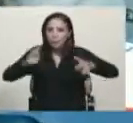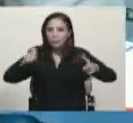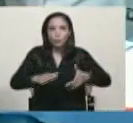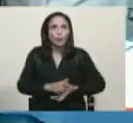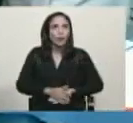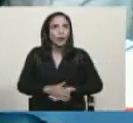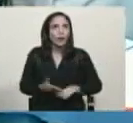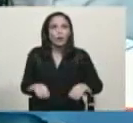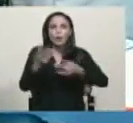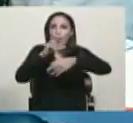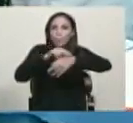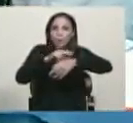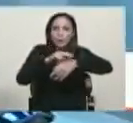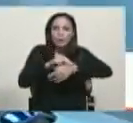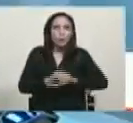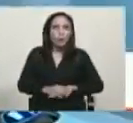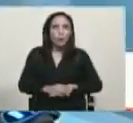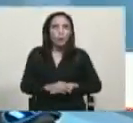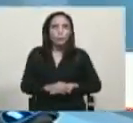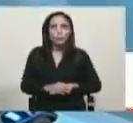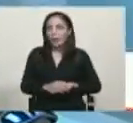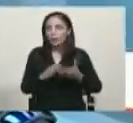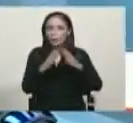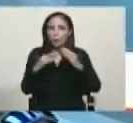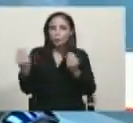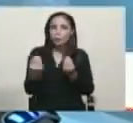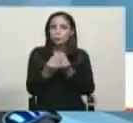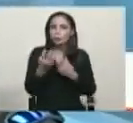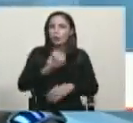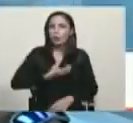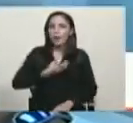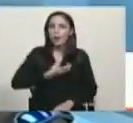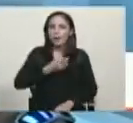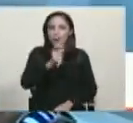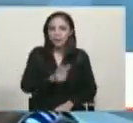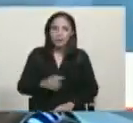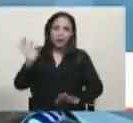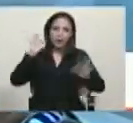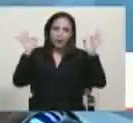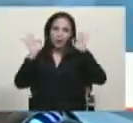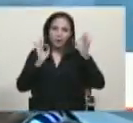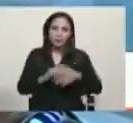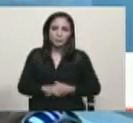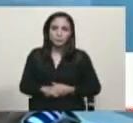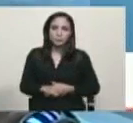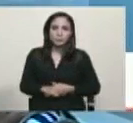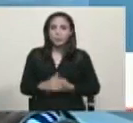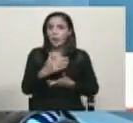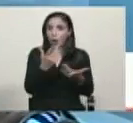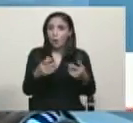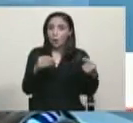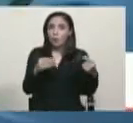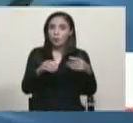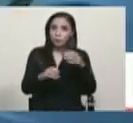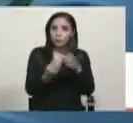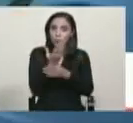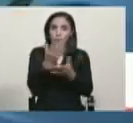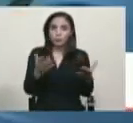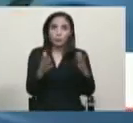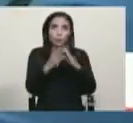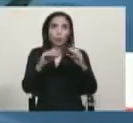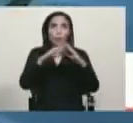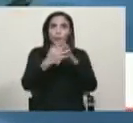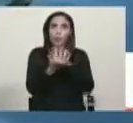Carmen Blanco, quien nos acompaña en el día de hoy. Está desde la creación del CDI y de la misión